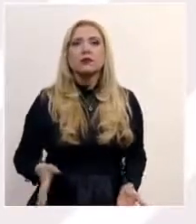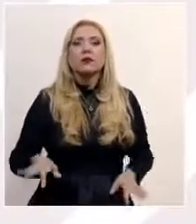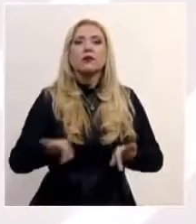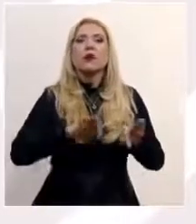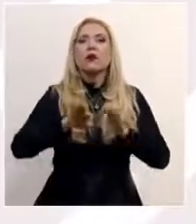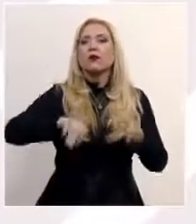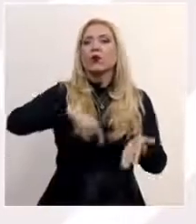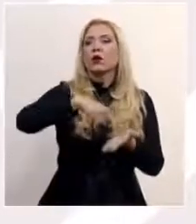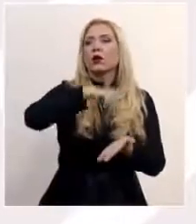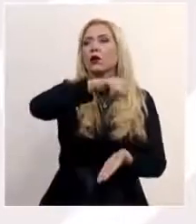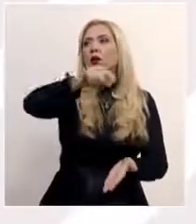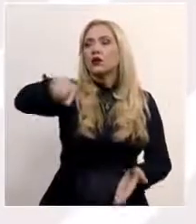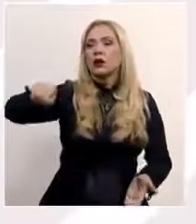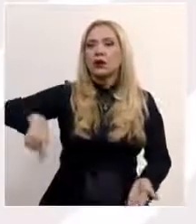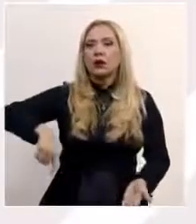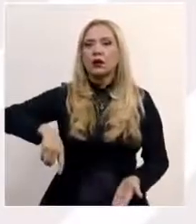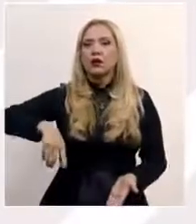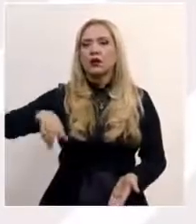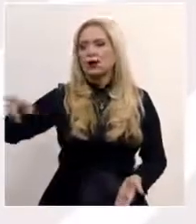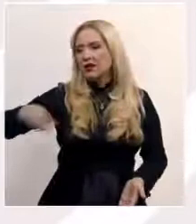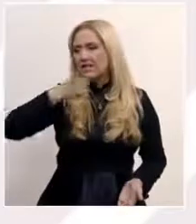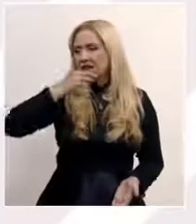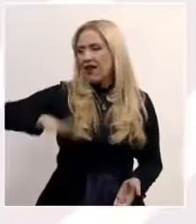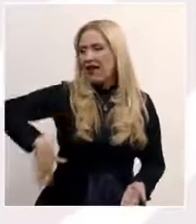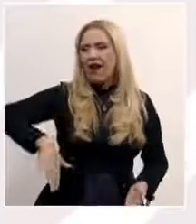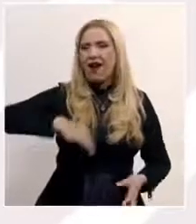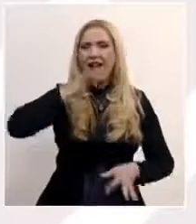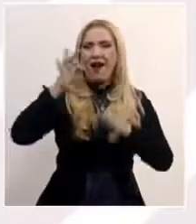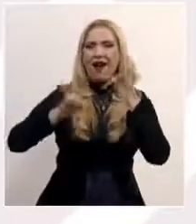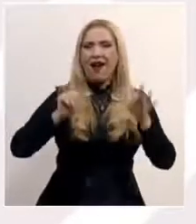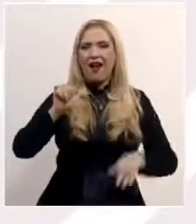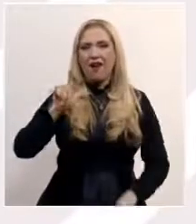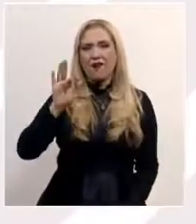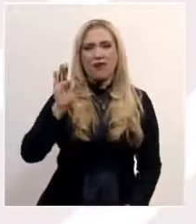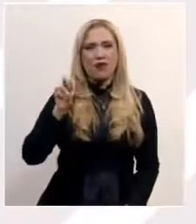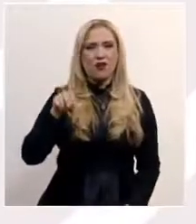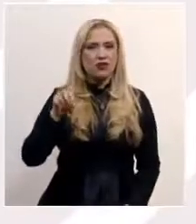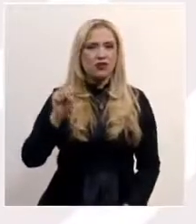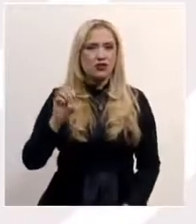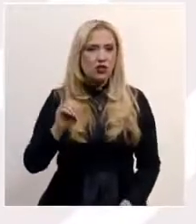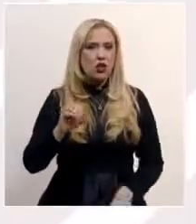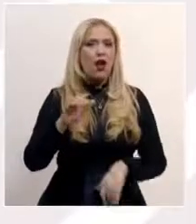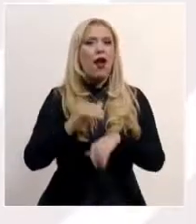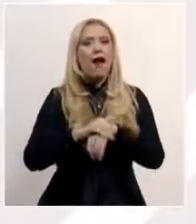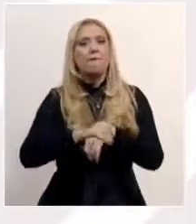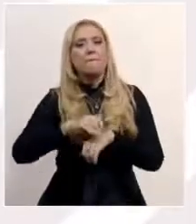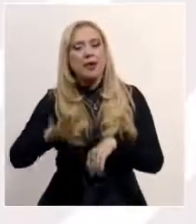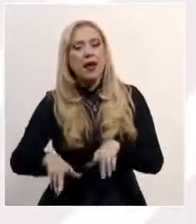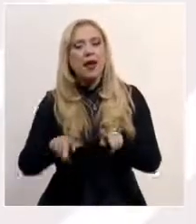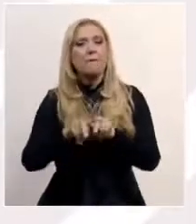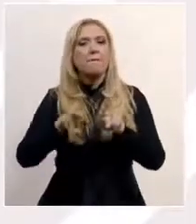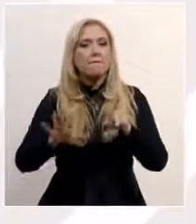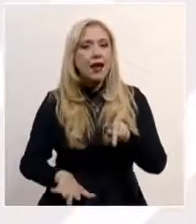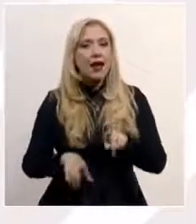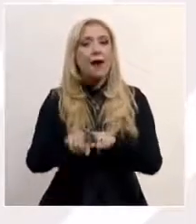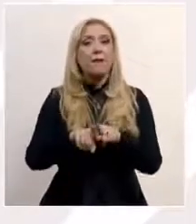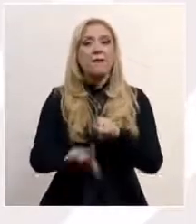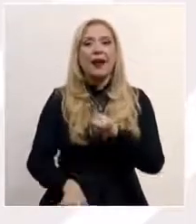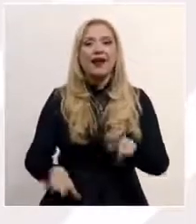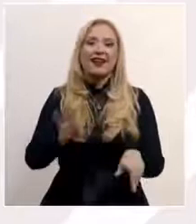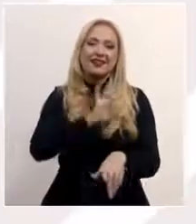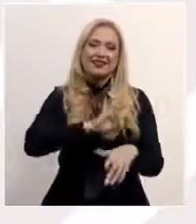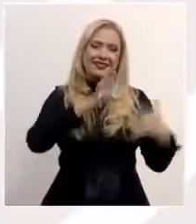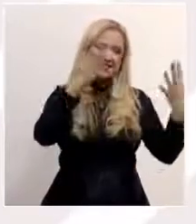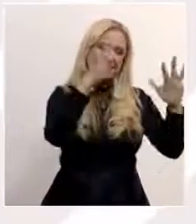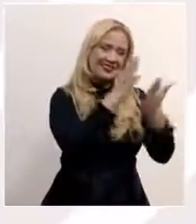laborales. Y de la campaña que tú decías, Alfonso, a nuestras amigas, primas, hermanas, las vamos a felicitar si son mamás, pero